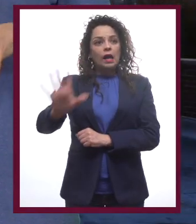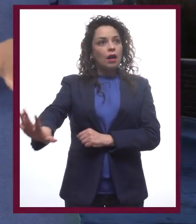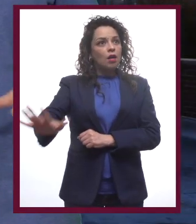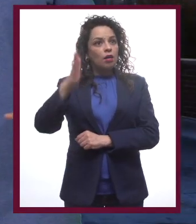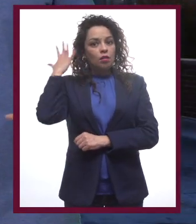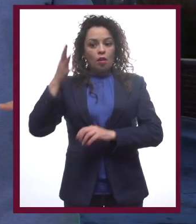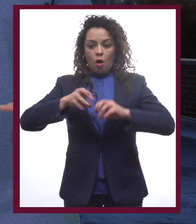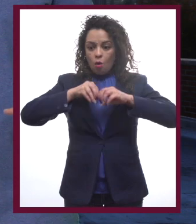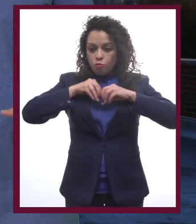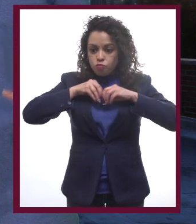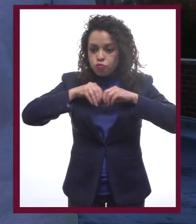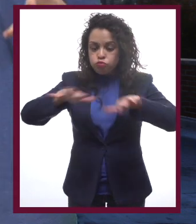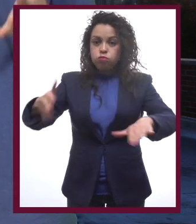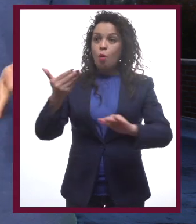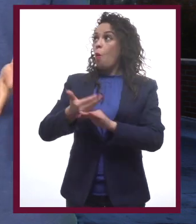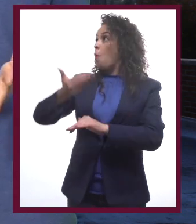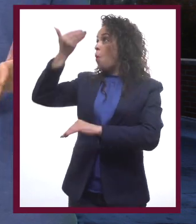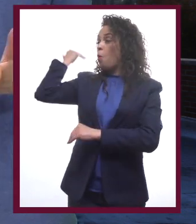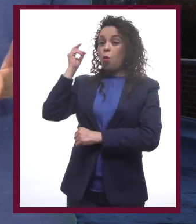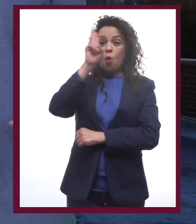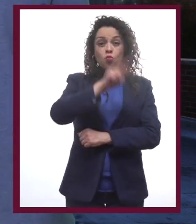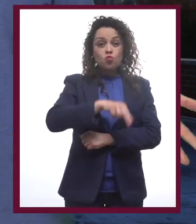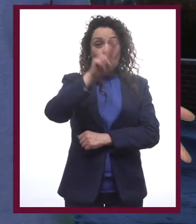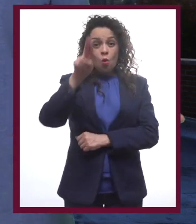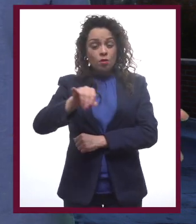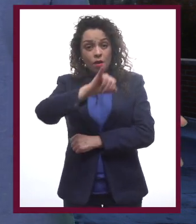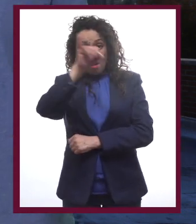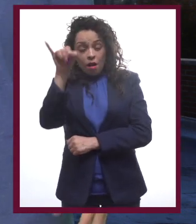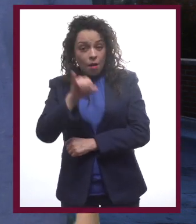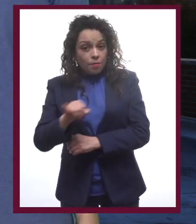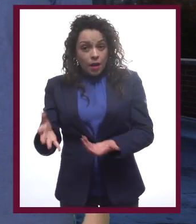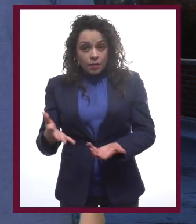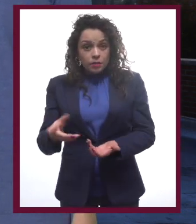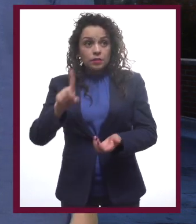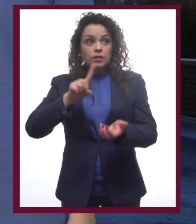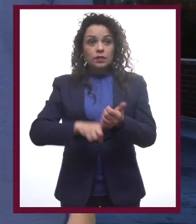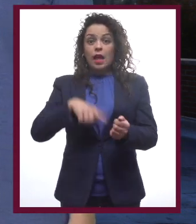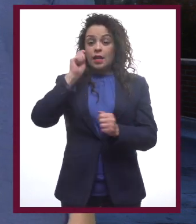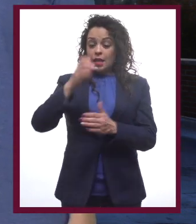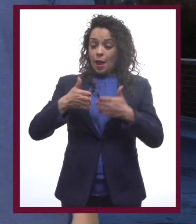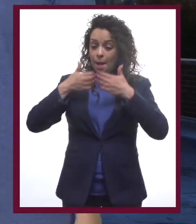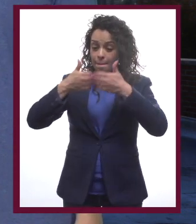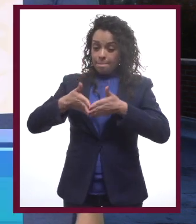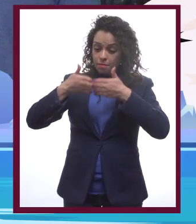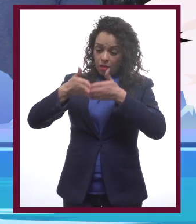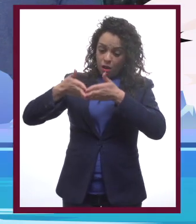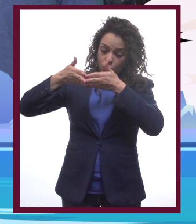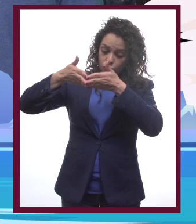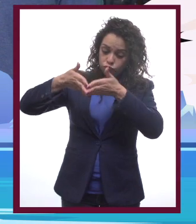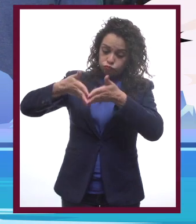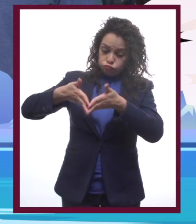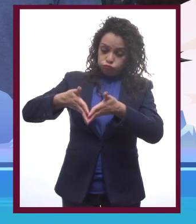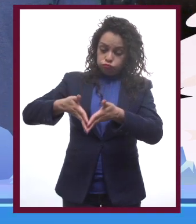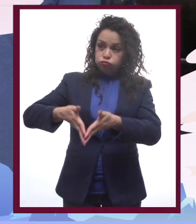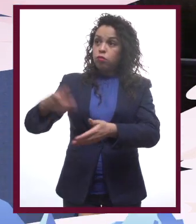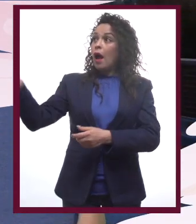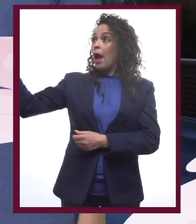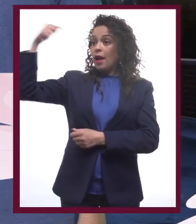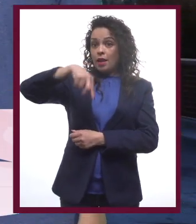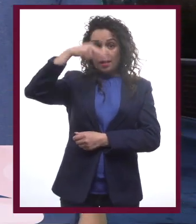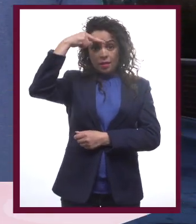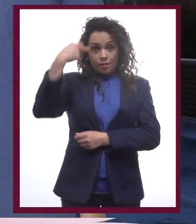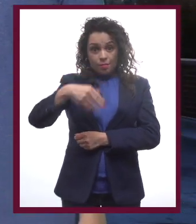comunicación un ingrediente de velocidad que nunca antes habíamos experimentado. Si en otros tiempos la noticia del hundimiento del Titanic llegó a